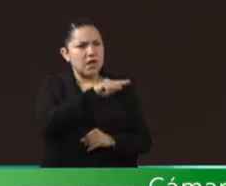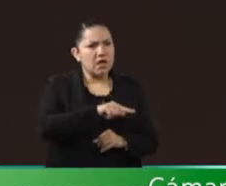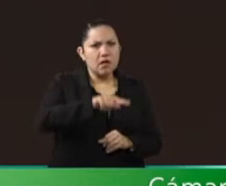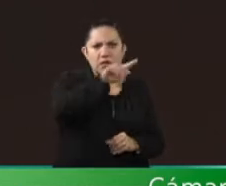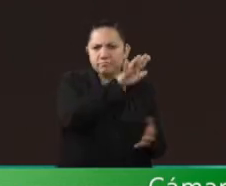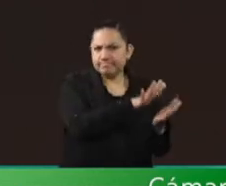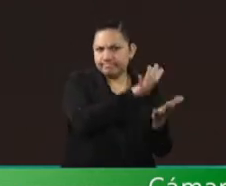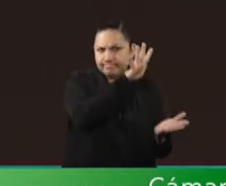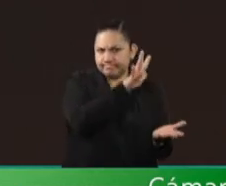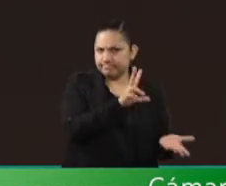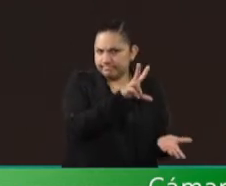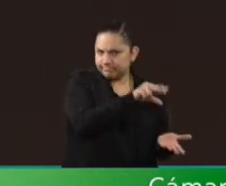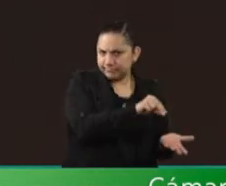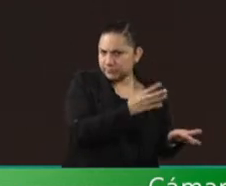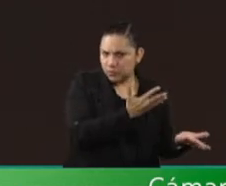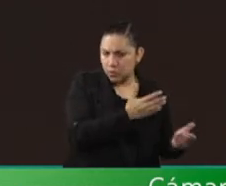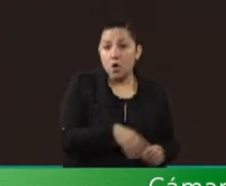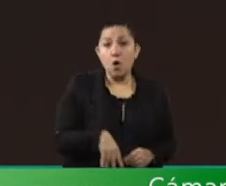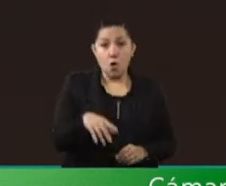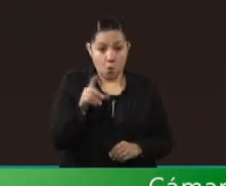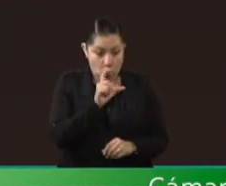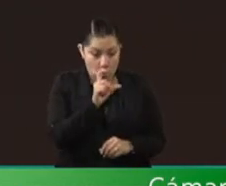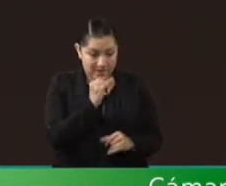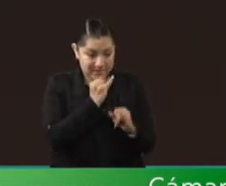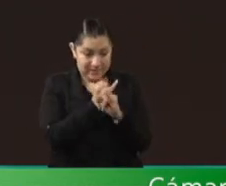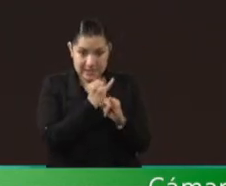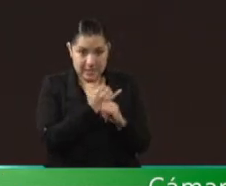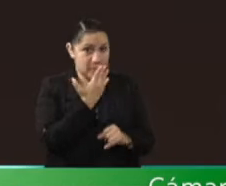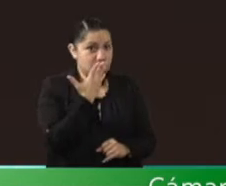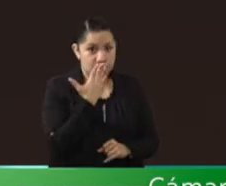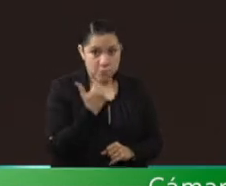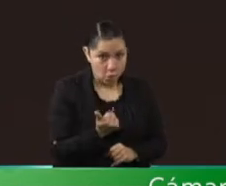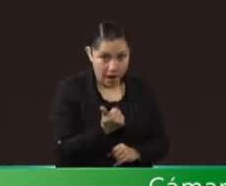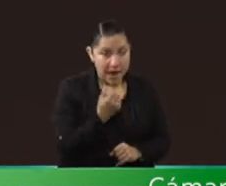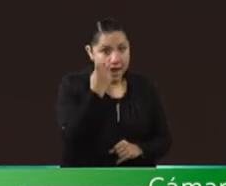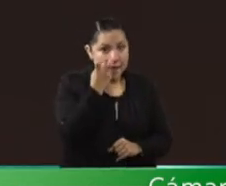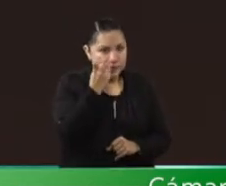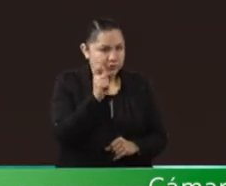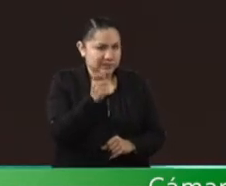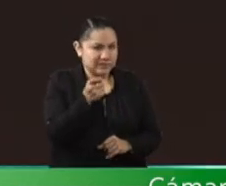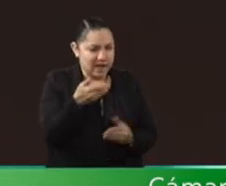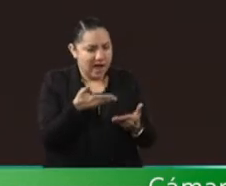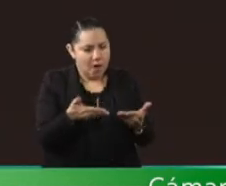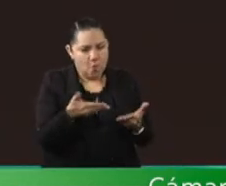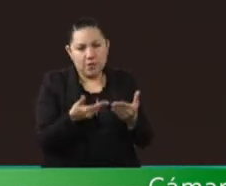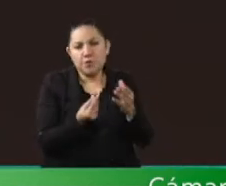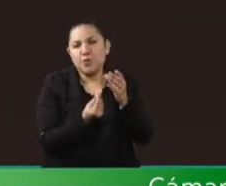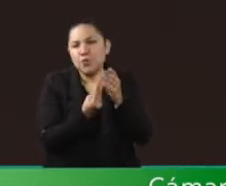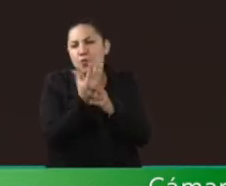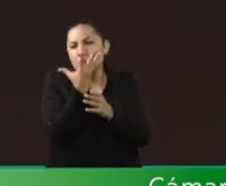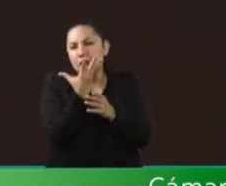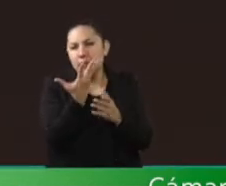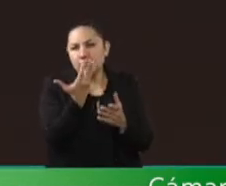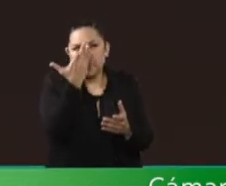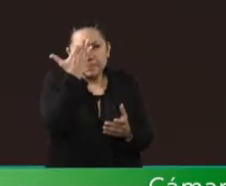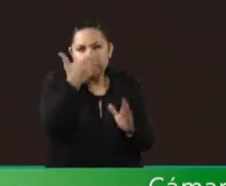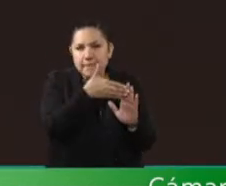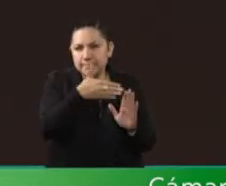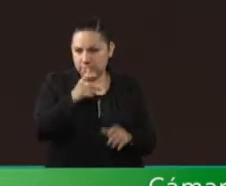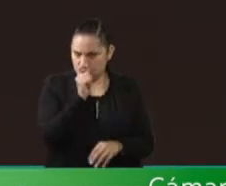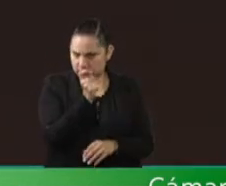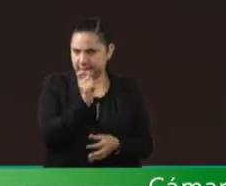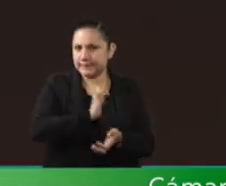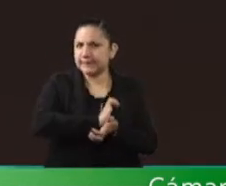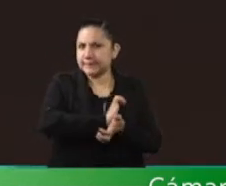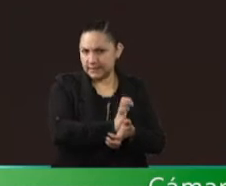en una forma moderna de discriminación, especialmente para las niñas, los niños, adolescentes y